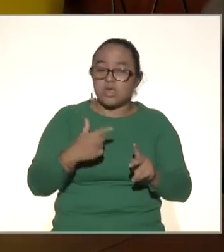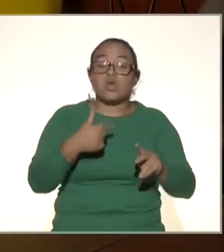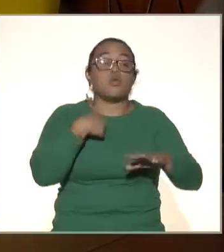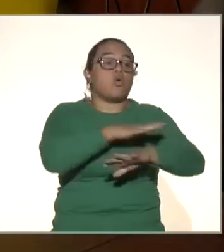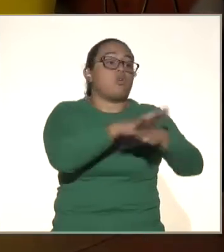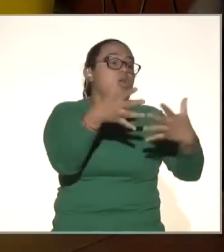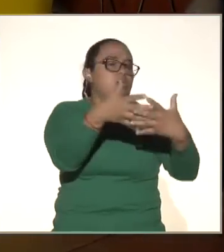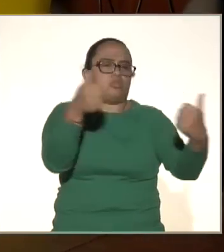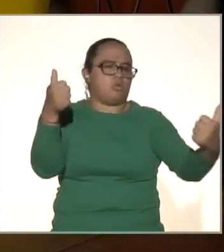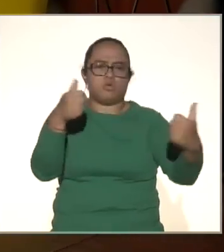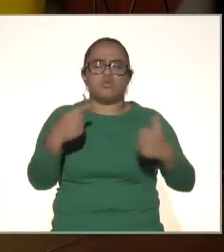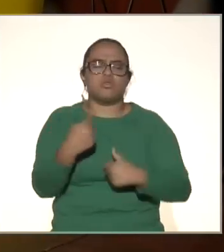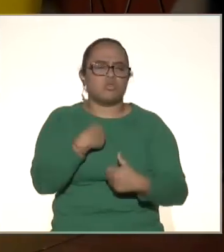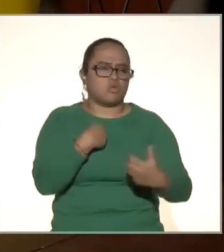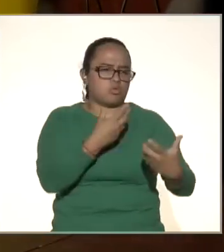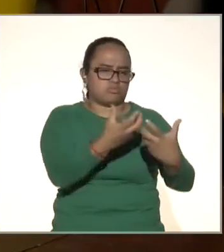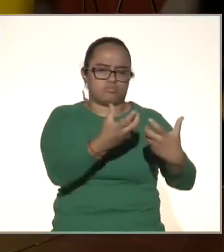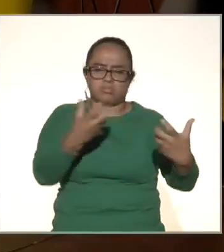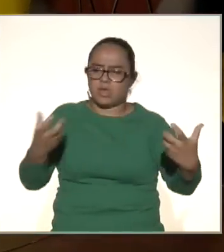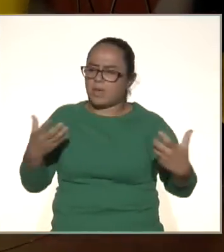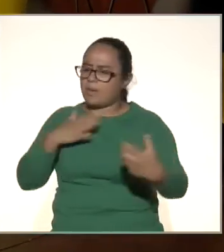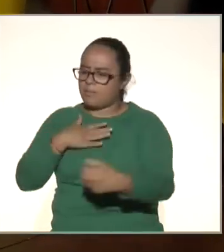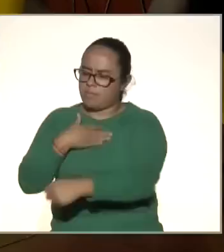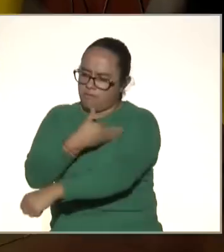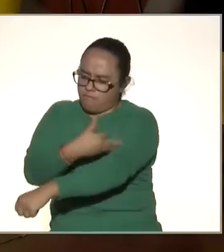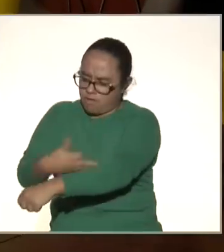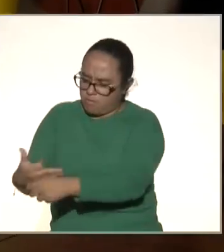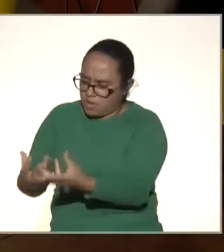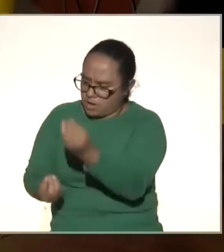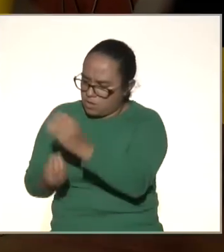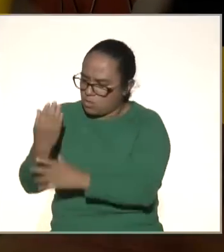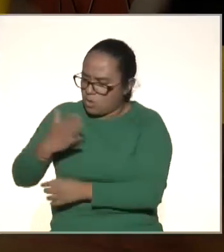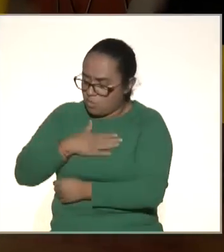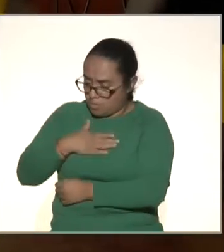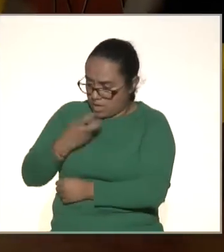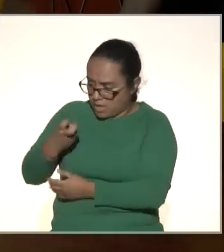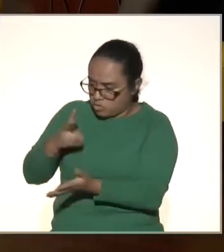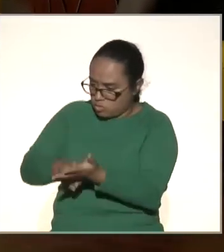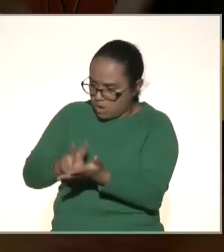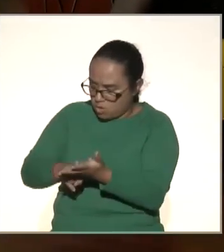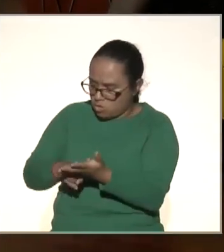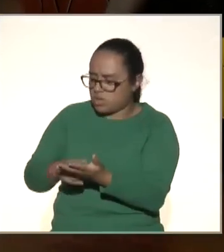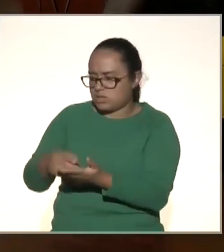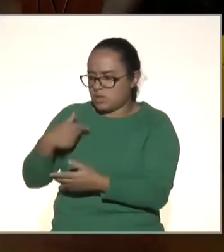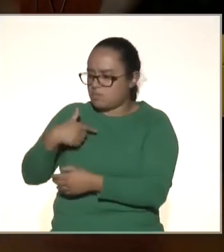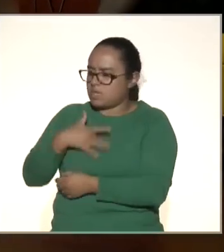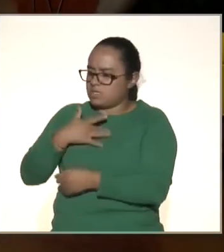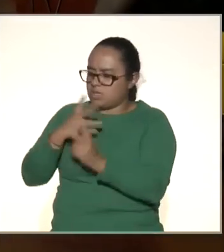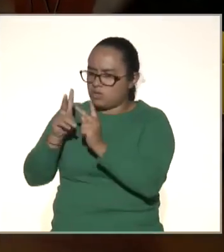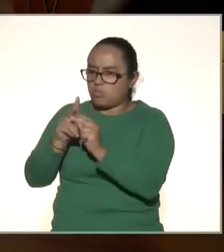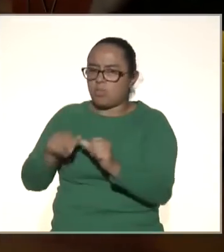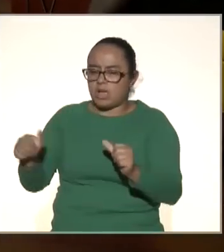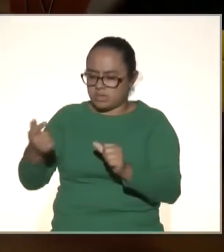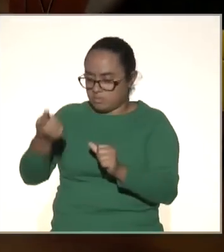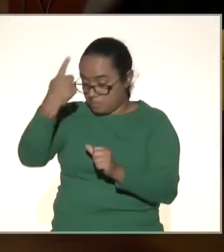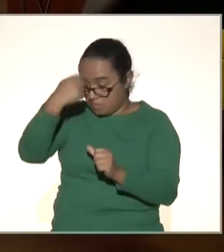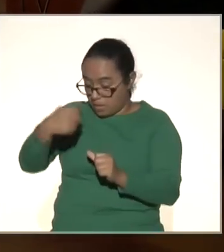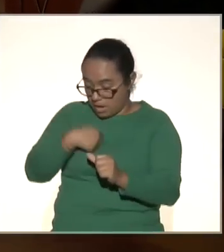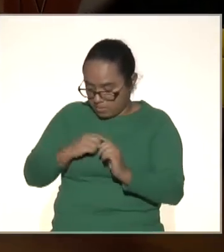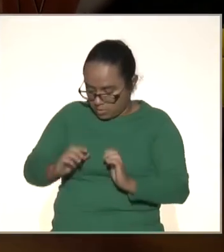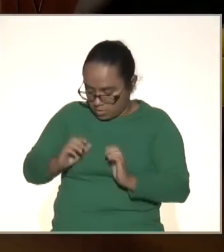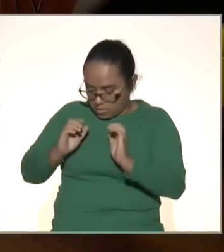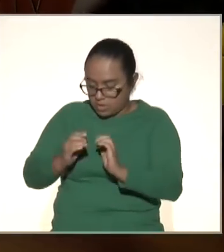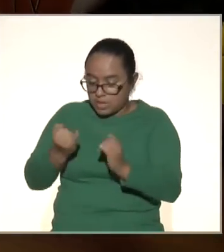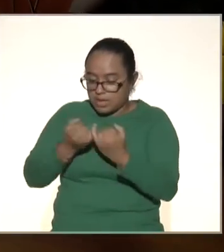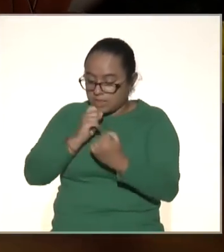decir yo formé mi propia tribu con los valores que yo considero me hacen vivir en paz, ¿no? Como dice Carla, mi autocuidado y el cuidado